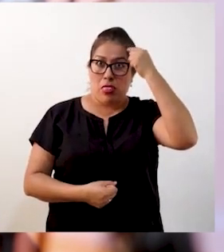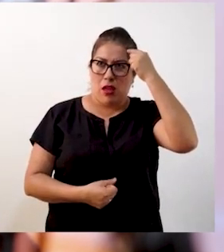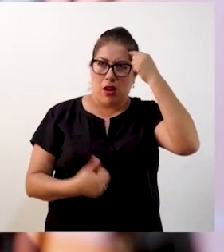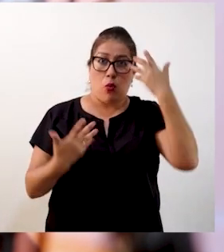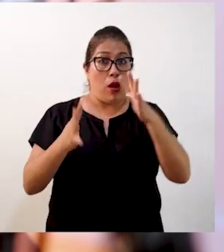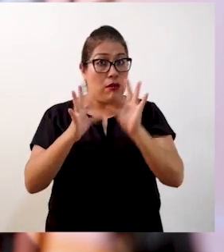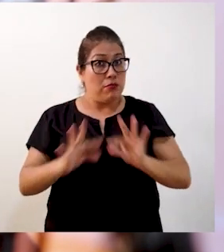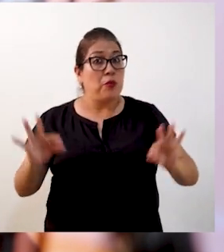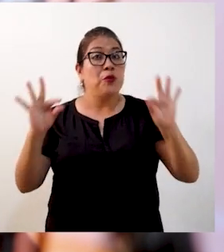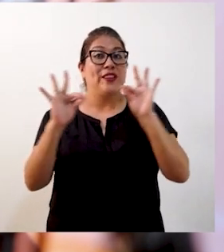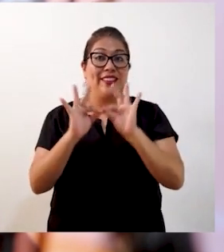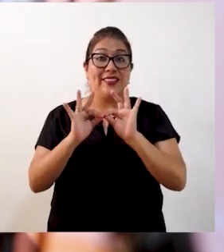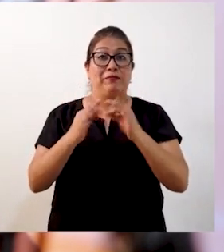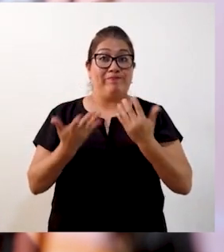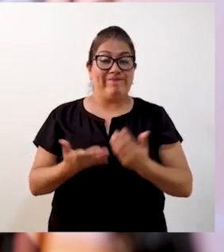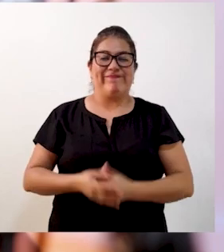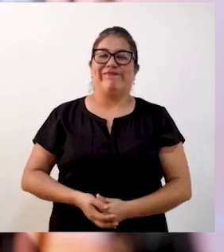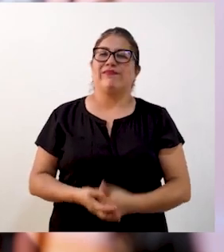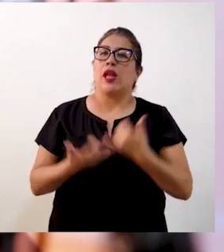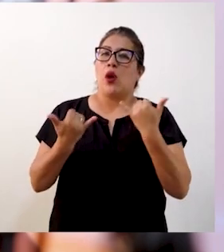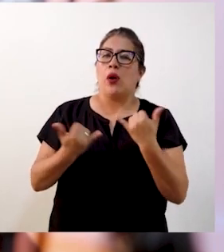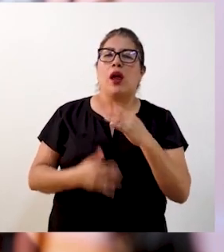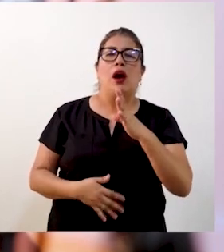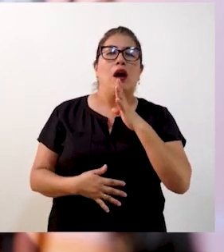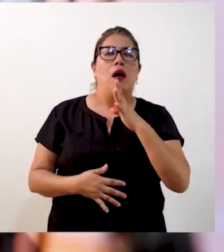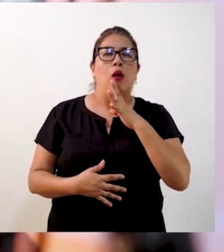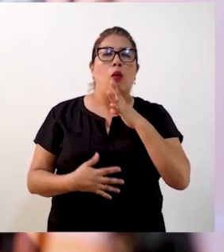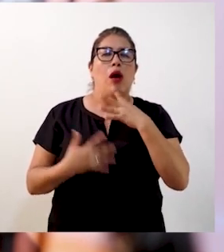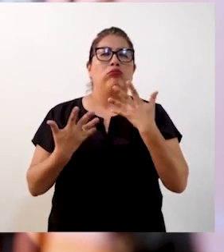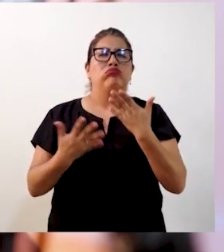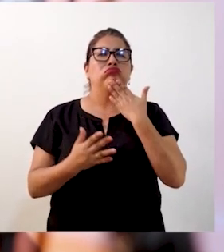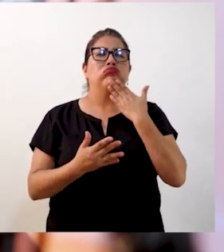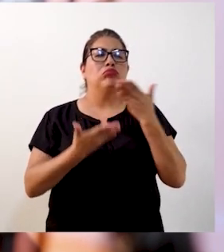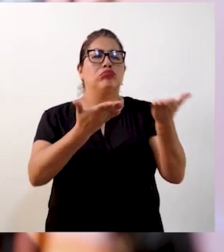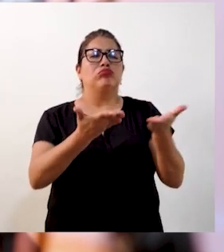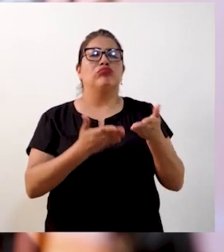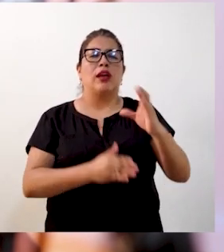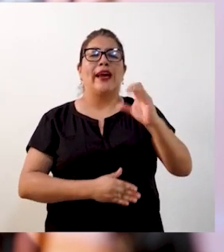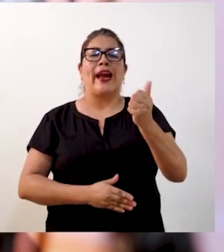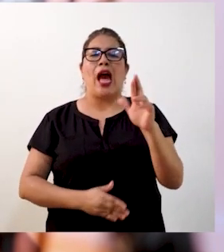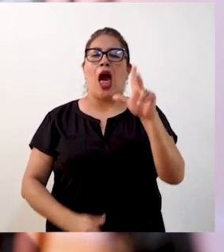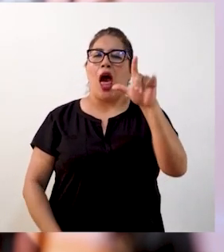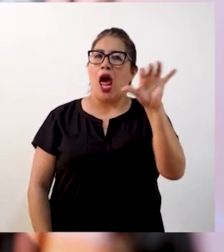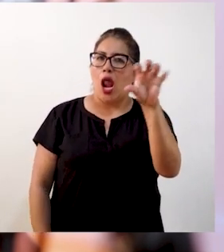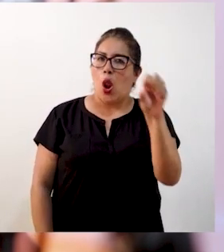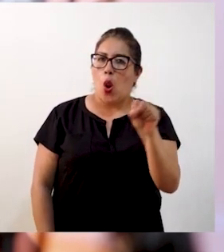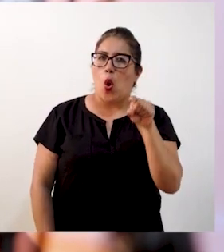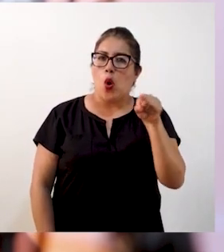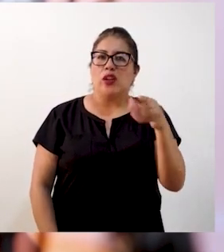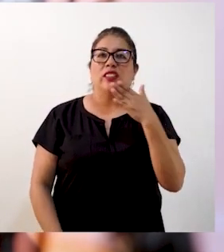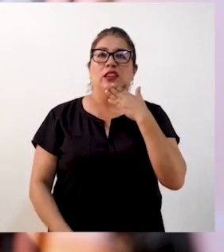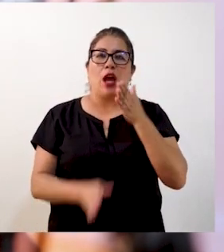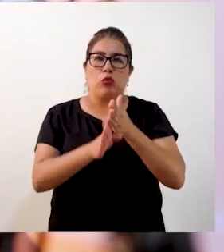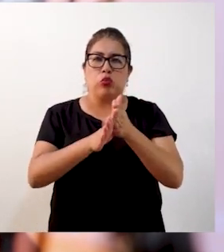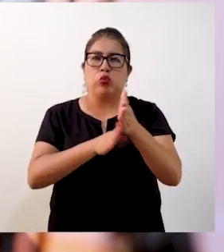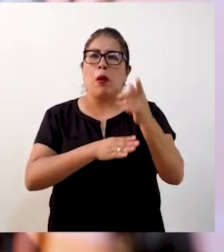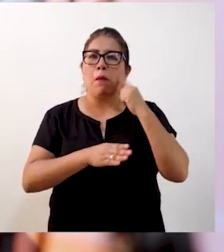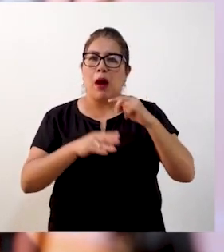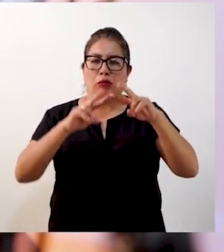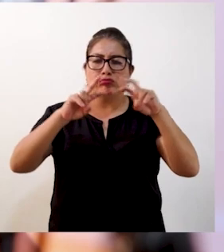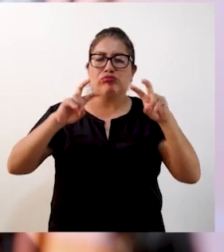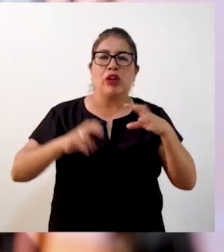Mental. Importante, ¿verdad? Vamos a conversar con el doctor Carlos Sandoval, médico